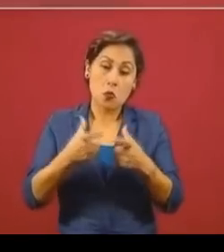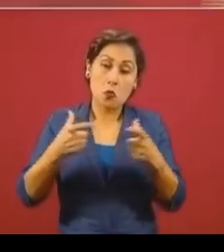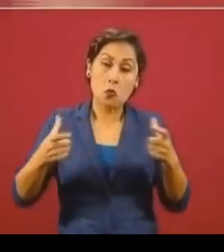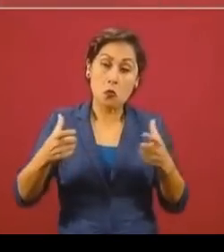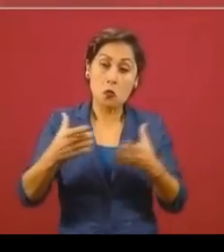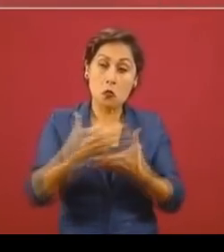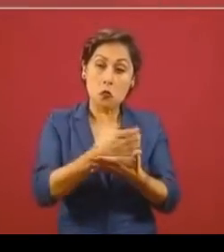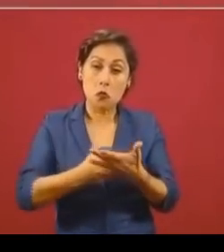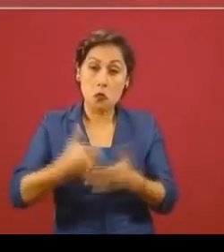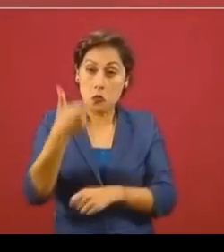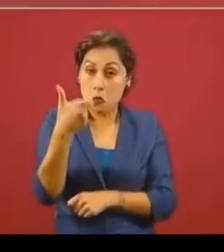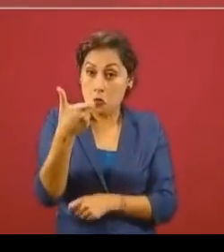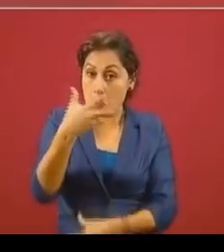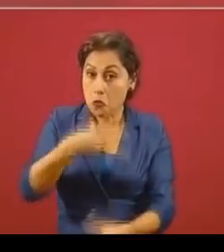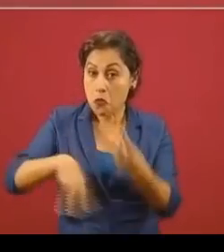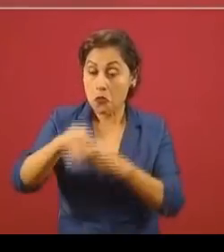de entonces a la fecha,